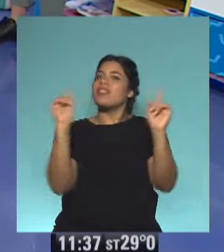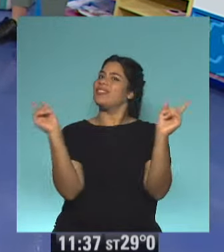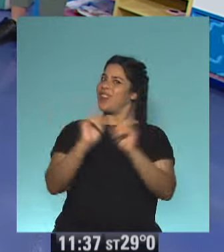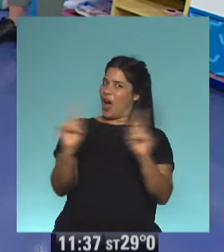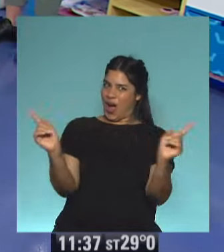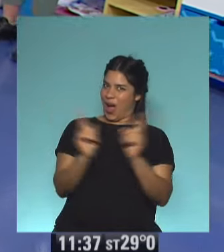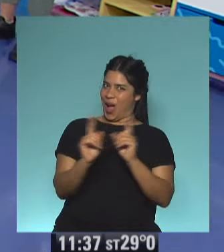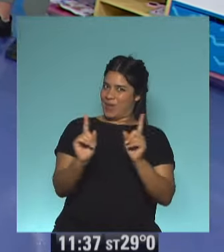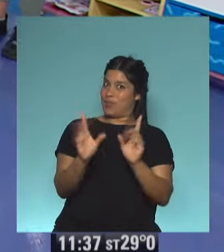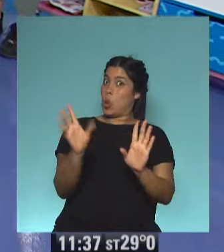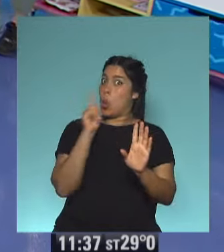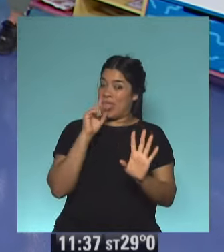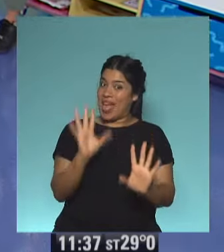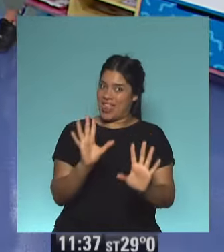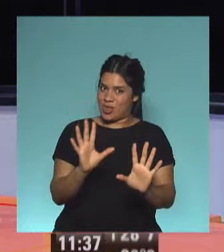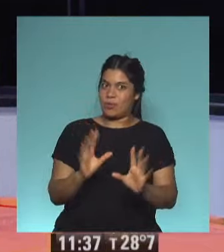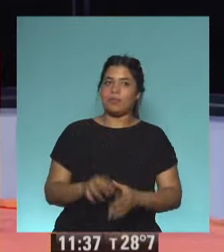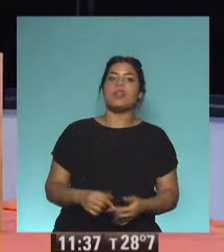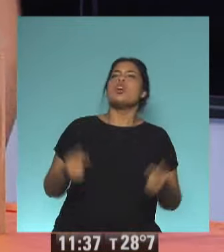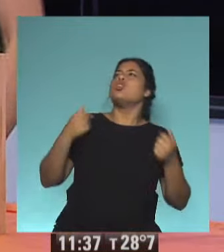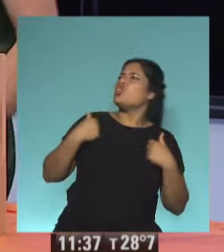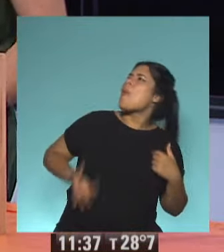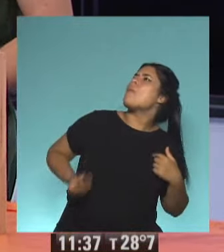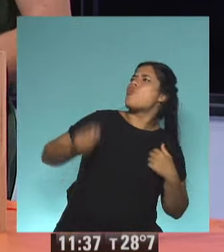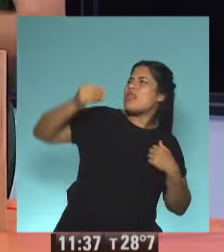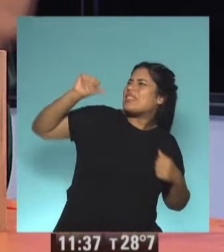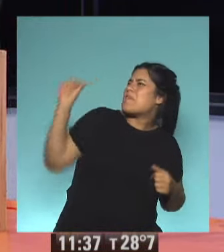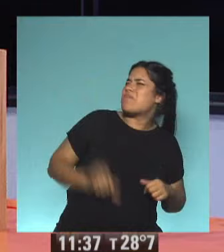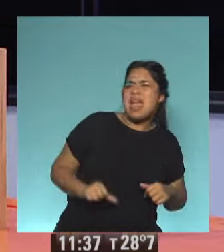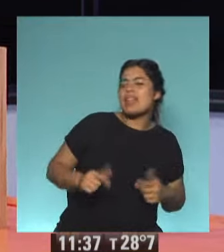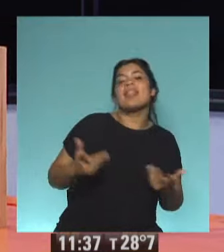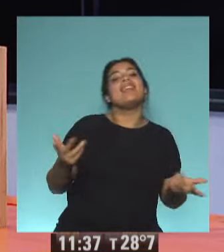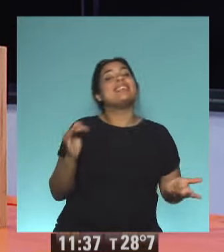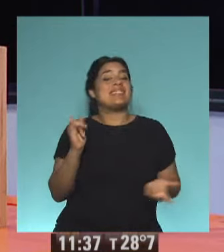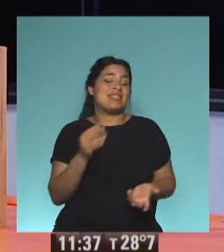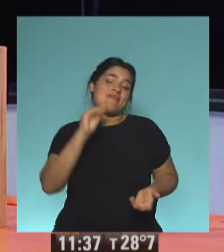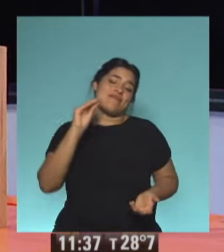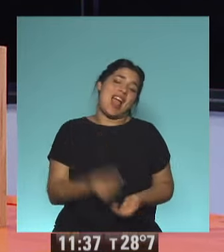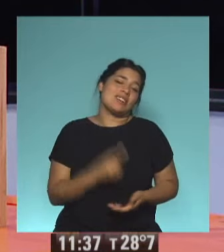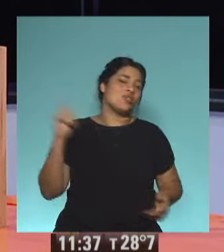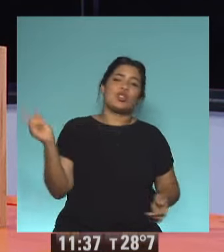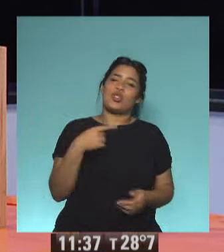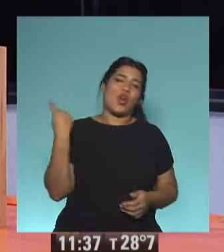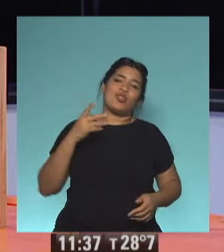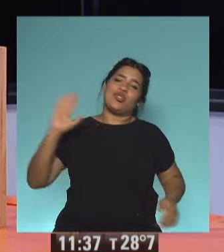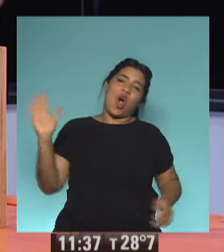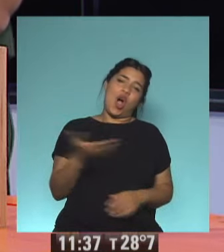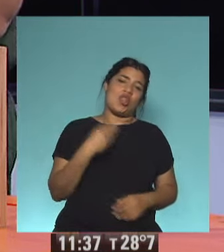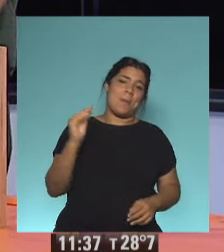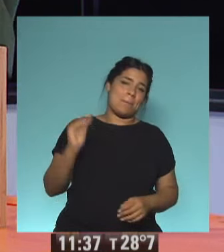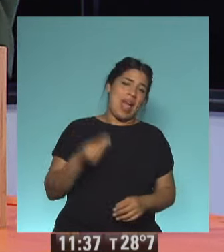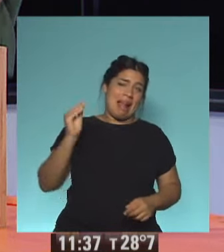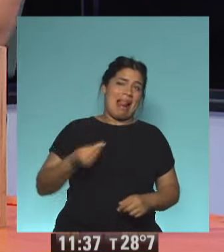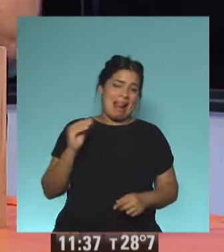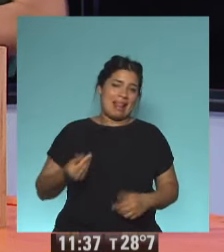torre. Ay, sin embargo, acá yo lo que armamos... Ya veces en el Jenga. Sí, claro, todos perdimos un montón de veces. Sí, sí. Esto es